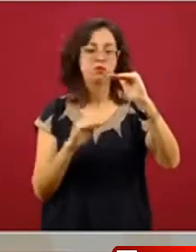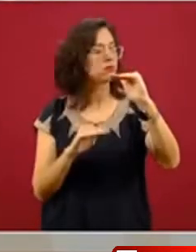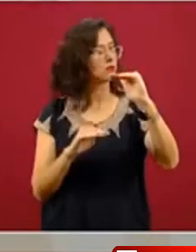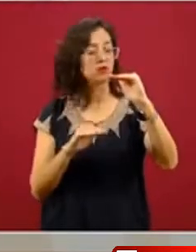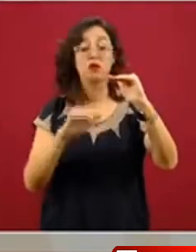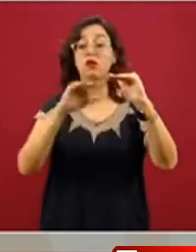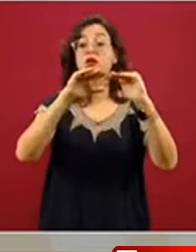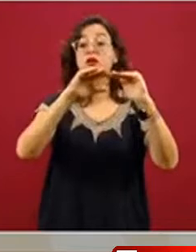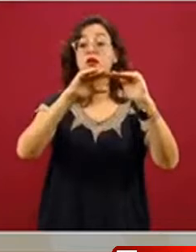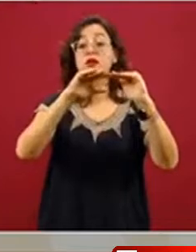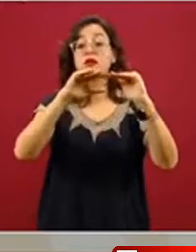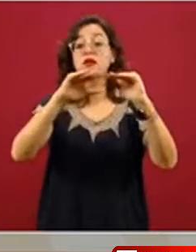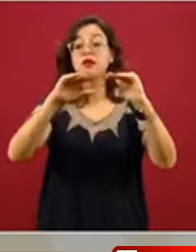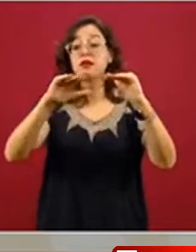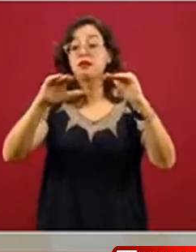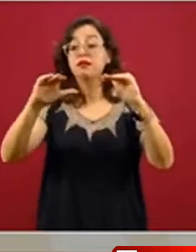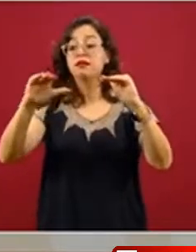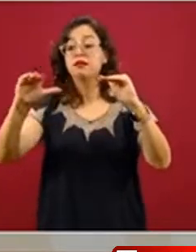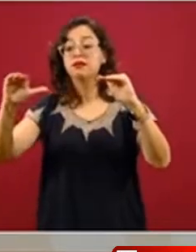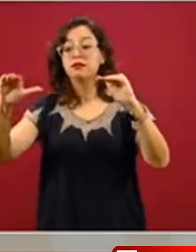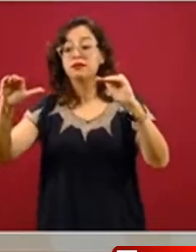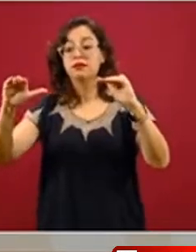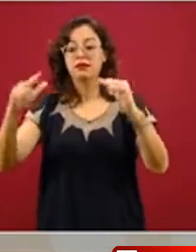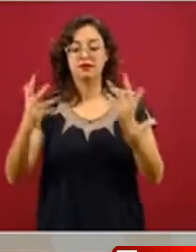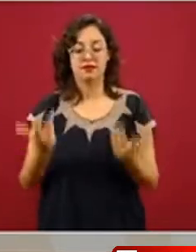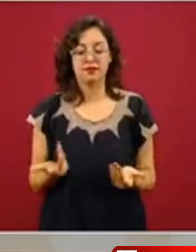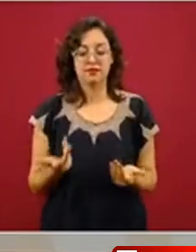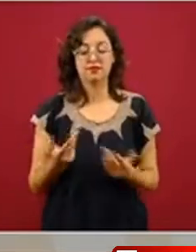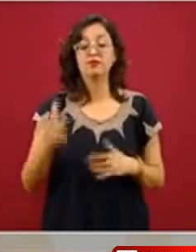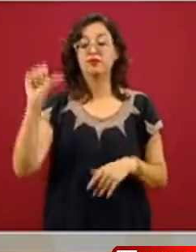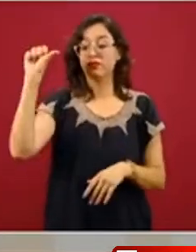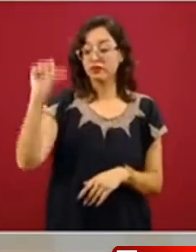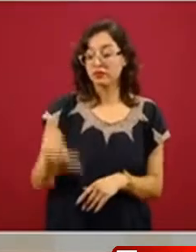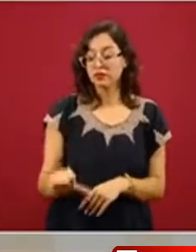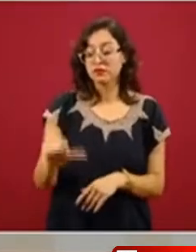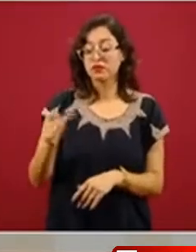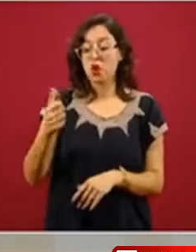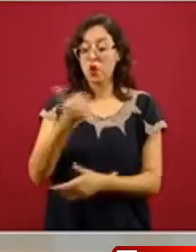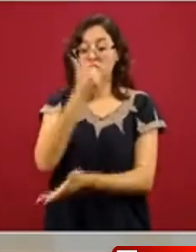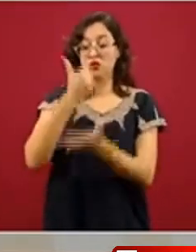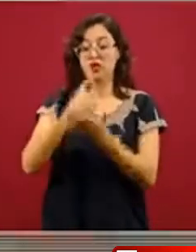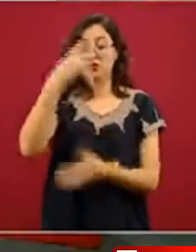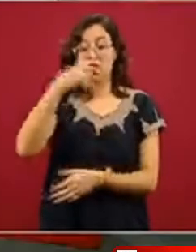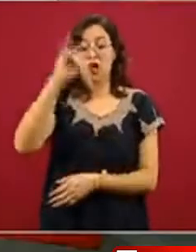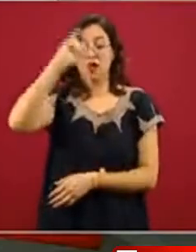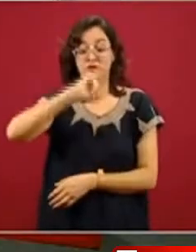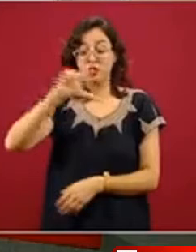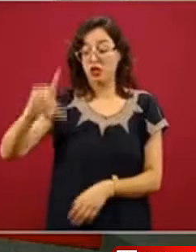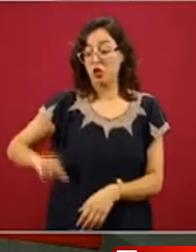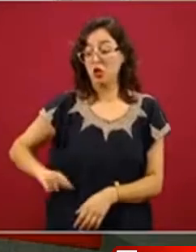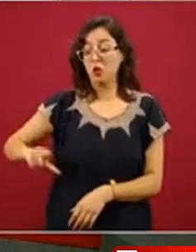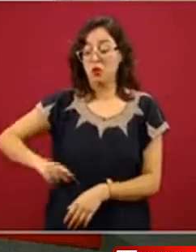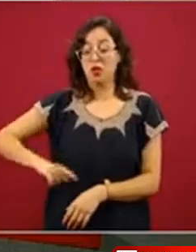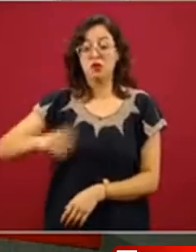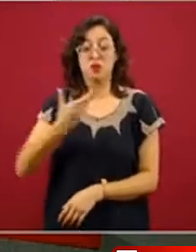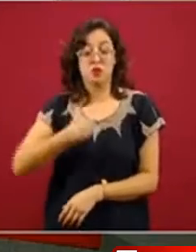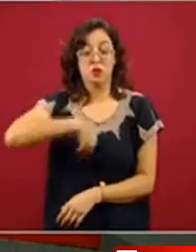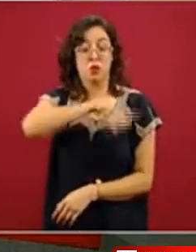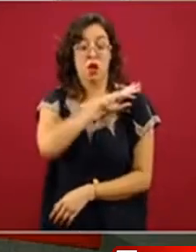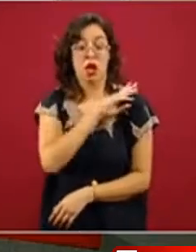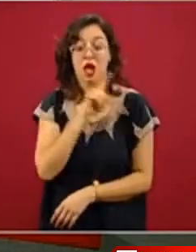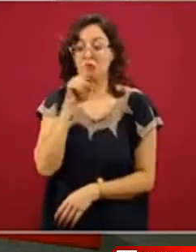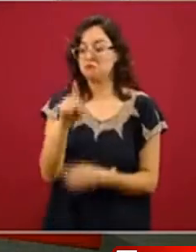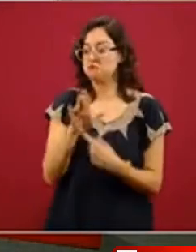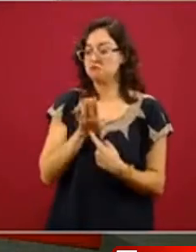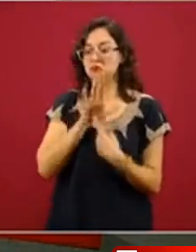ser plana. Hoy la doctora Sheinbaum, el gobierno de la Ciudad de México, presentó unas gráficas muy ilustrativas sobre la